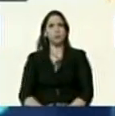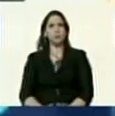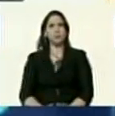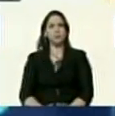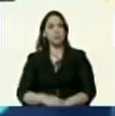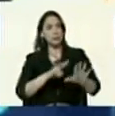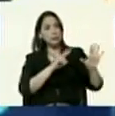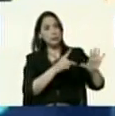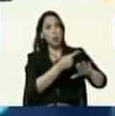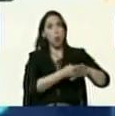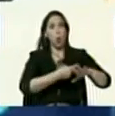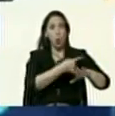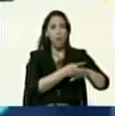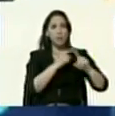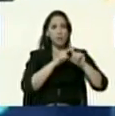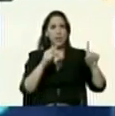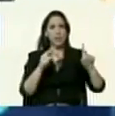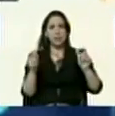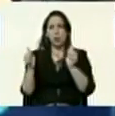7 horas de diferencia con Venezuela,